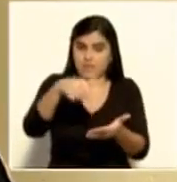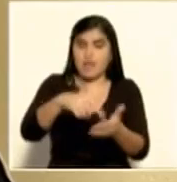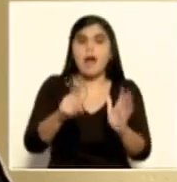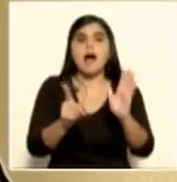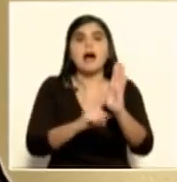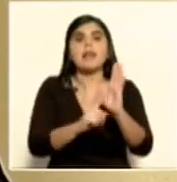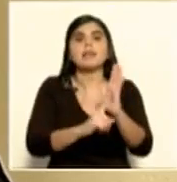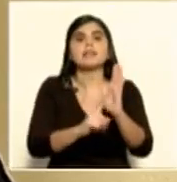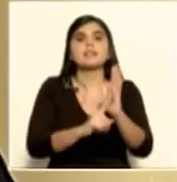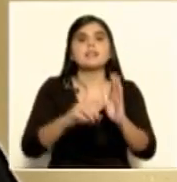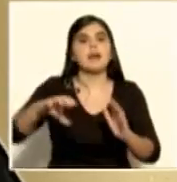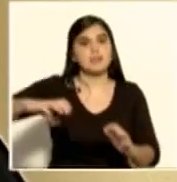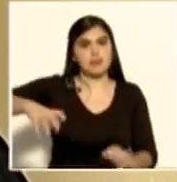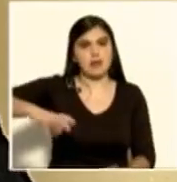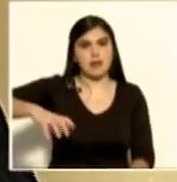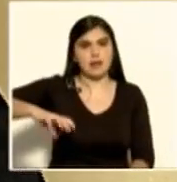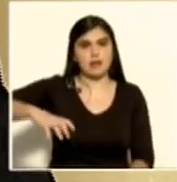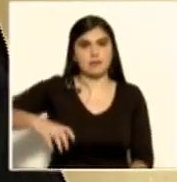naranja.